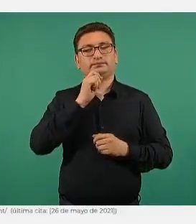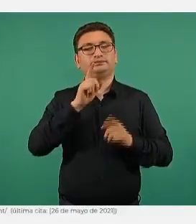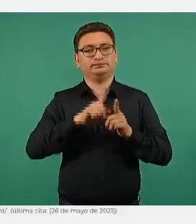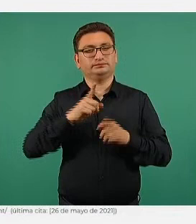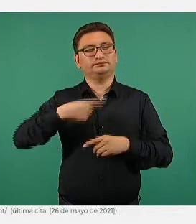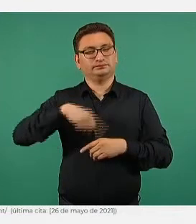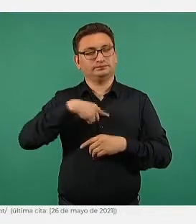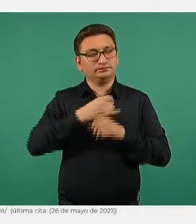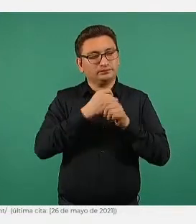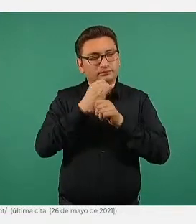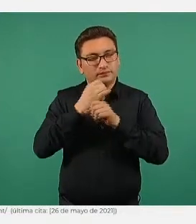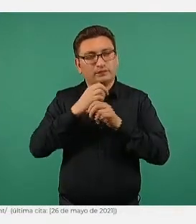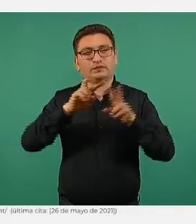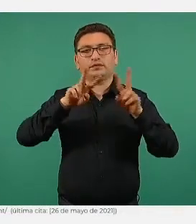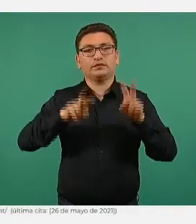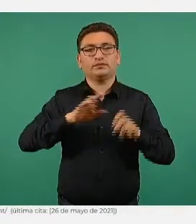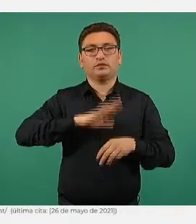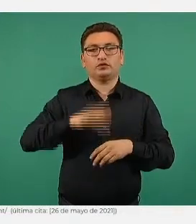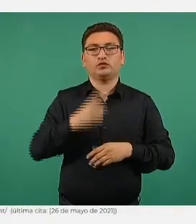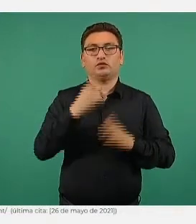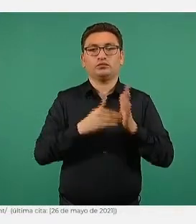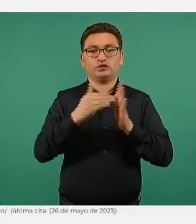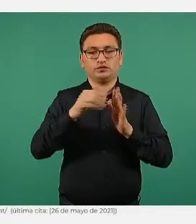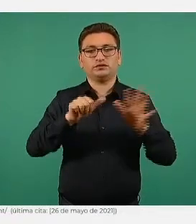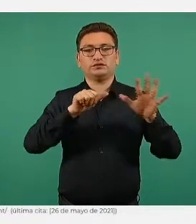las defunciones,